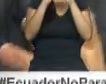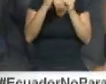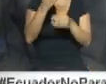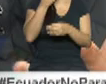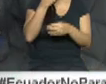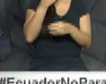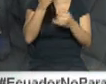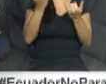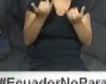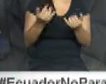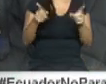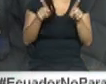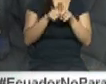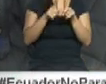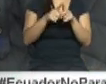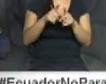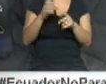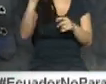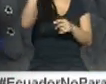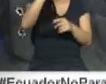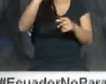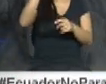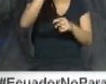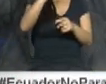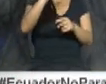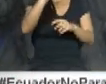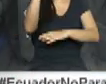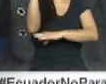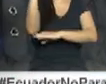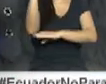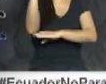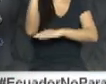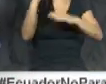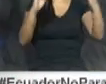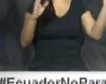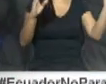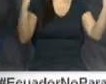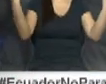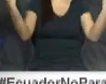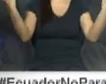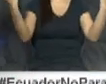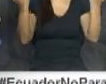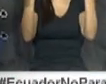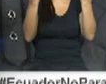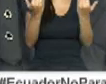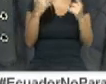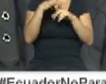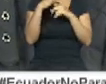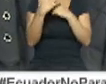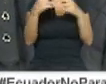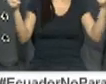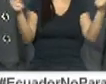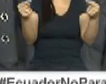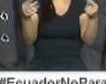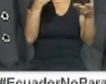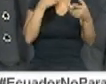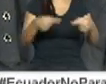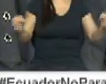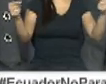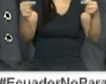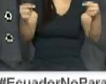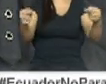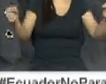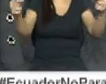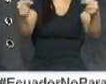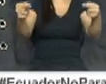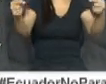este juego de blanco y negro, está poniendo en una situación que no les conviene históricamente ponerse, ¿no? Ponerse en esta situación